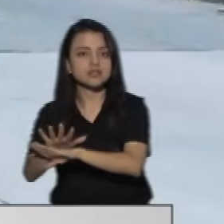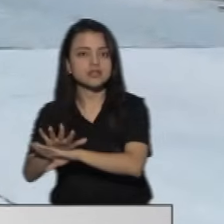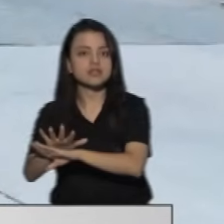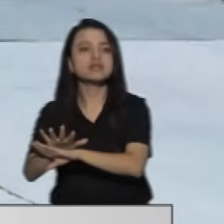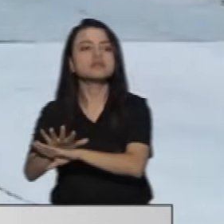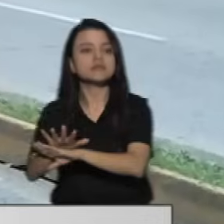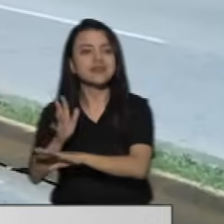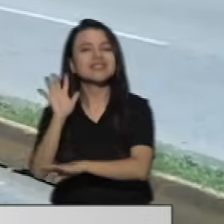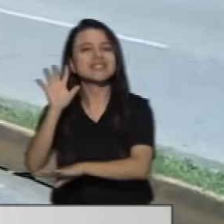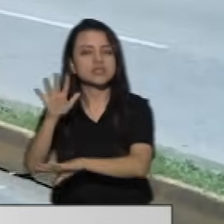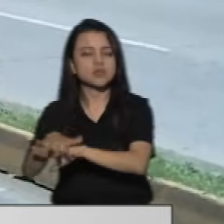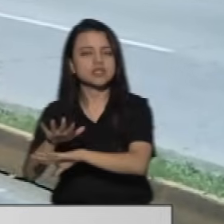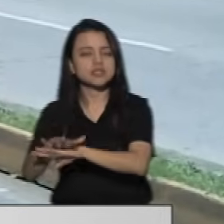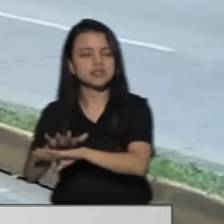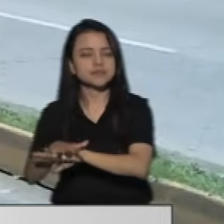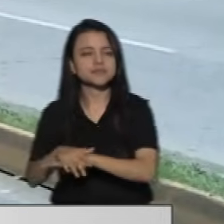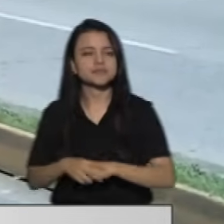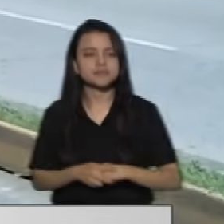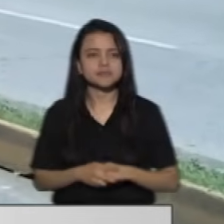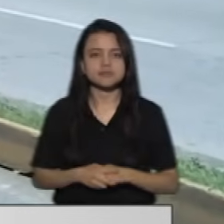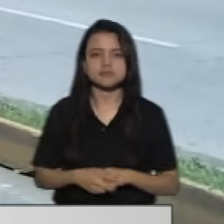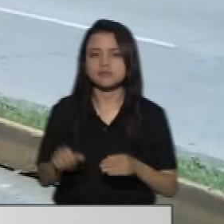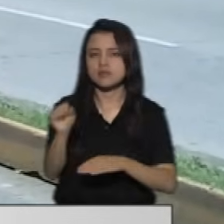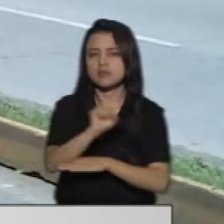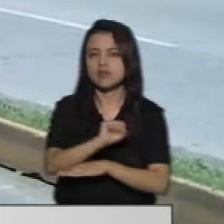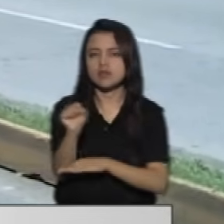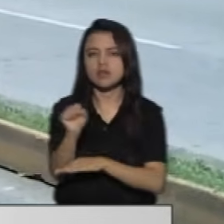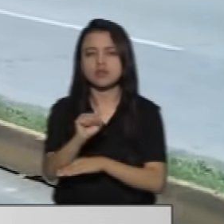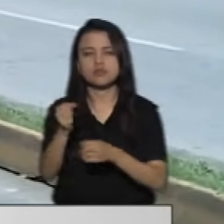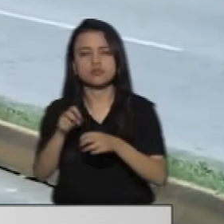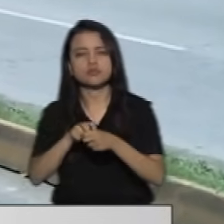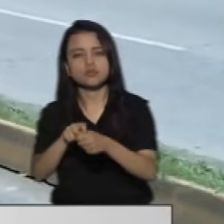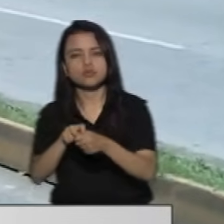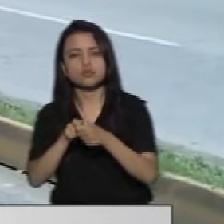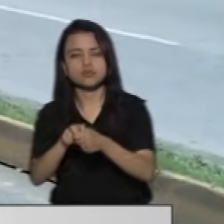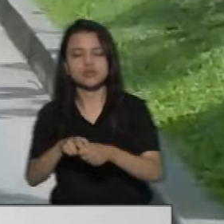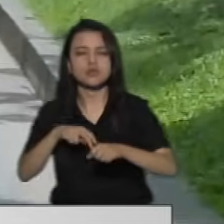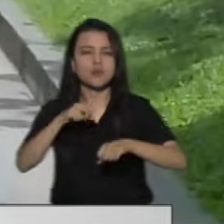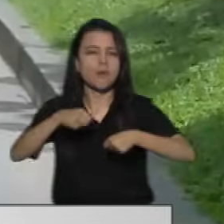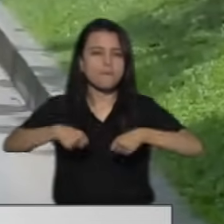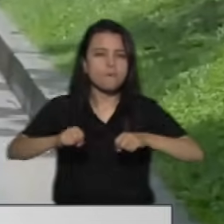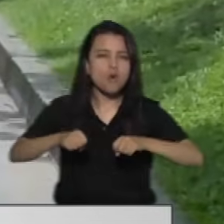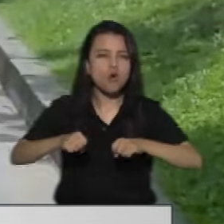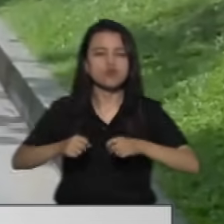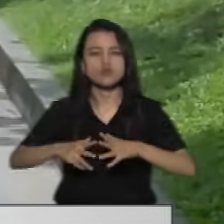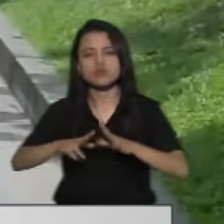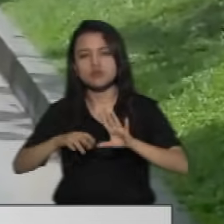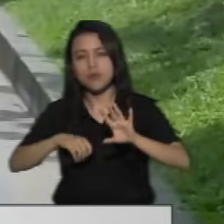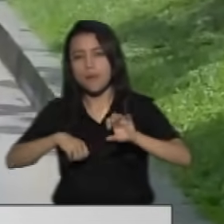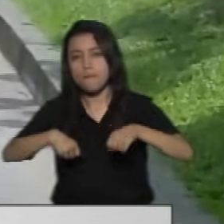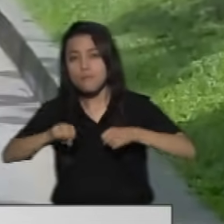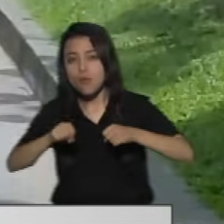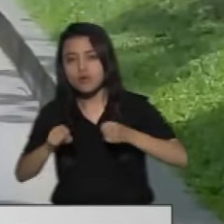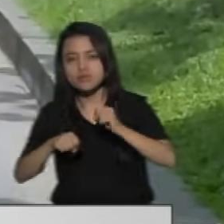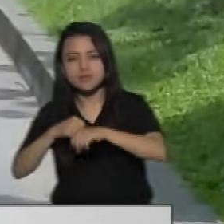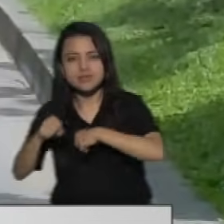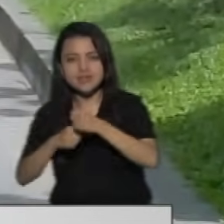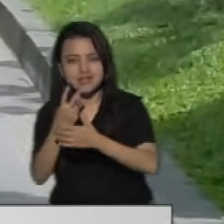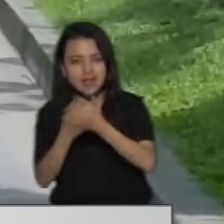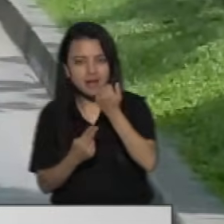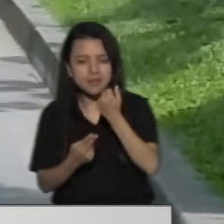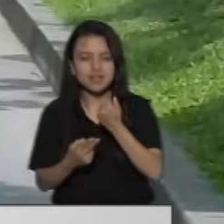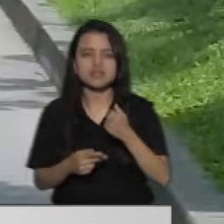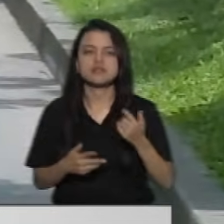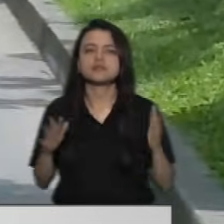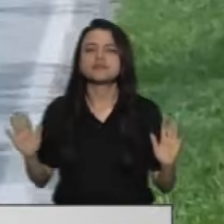a 600.000 vehículos, camionetas, camiones, buses, también motocarros y motocicletas, con el fin de mejorar la calidad